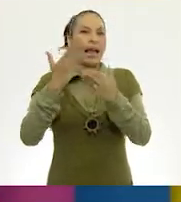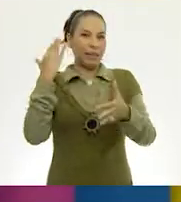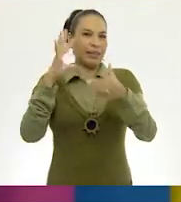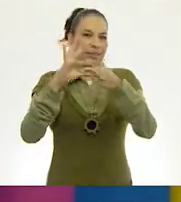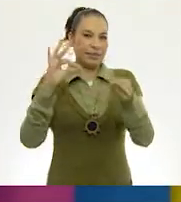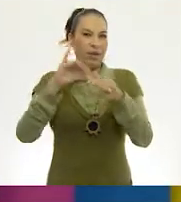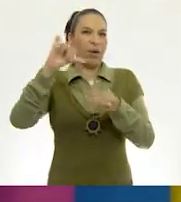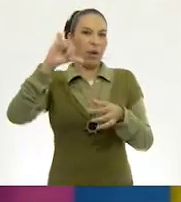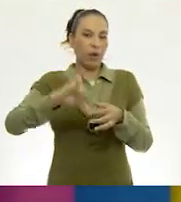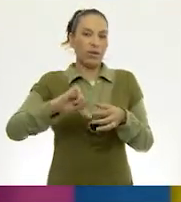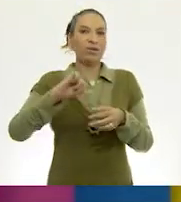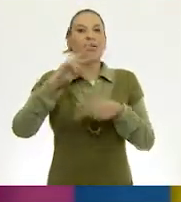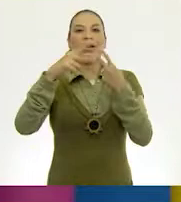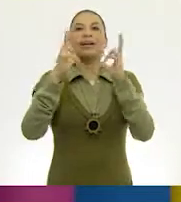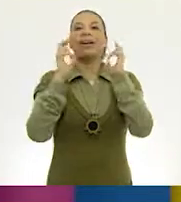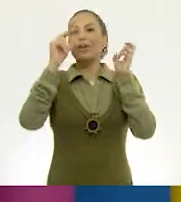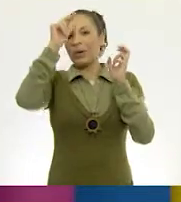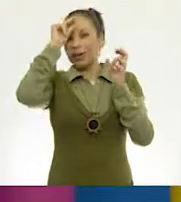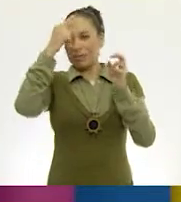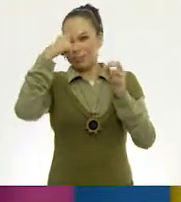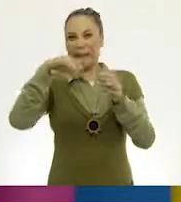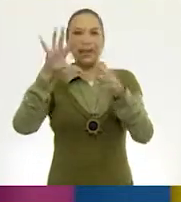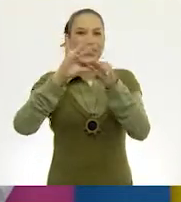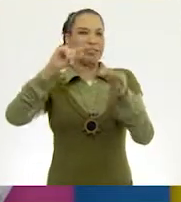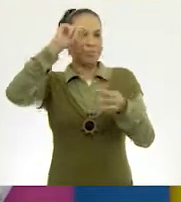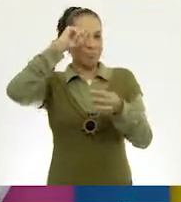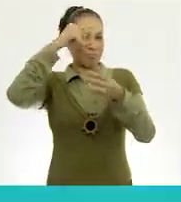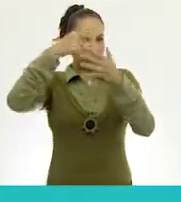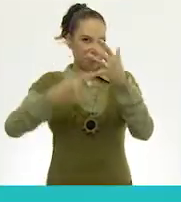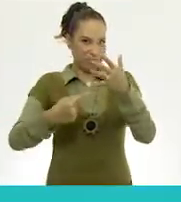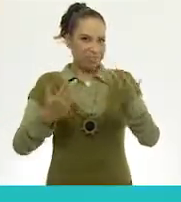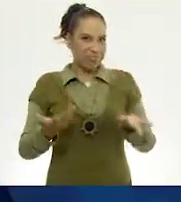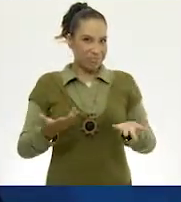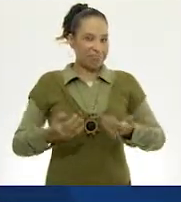la sesión de hoy, vamos con Ajo Listo para que nos dé un consejo.